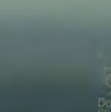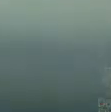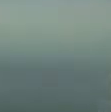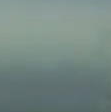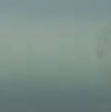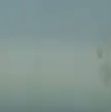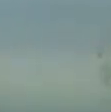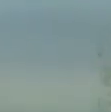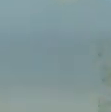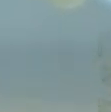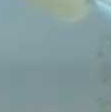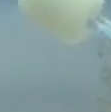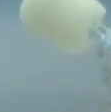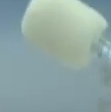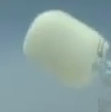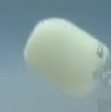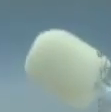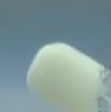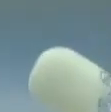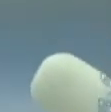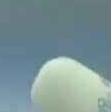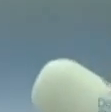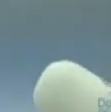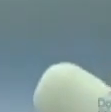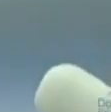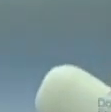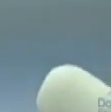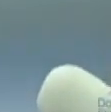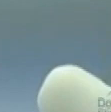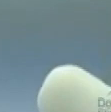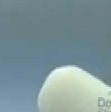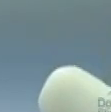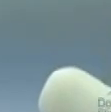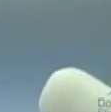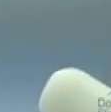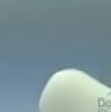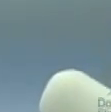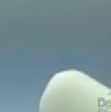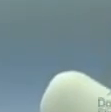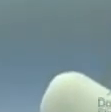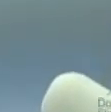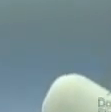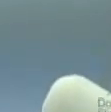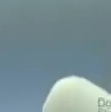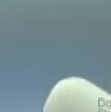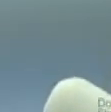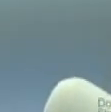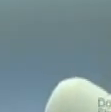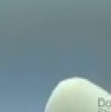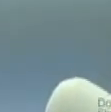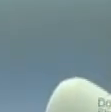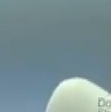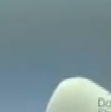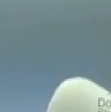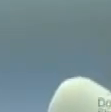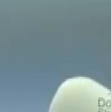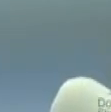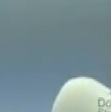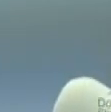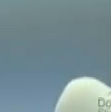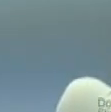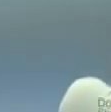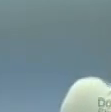Este no es tiempo de la división. Que Cristo, nuestra paz, ilumine a quienes tienen responsabilidades en los